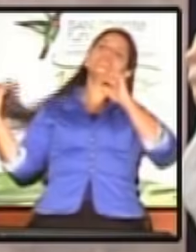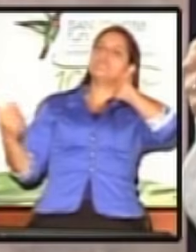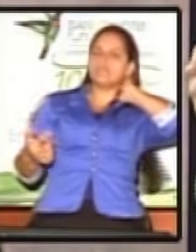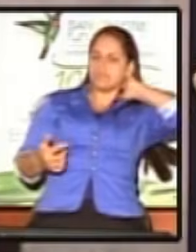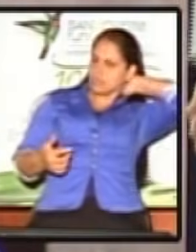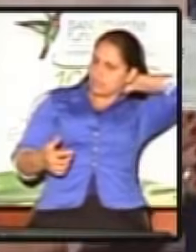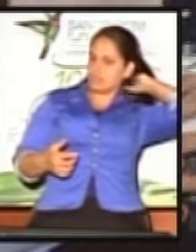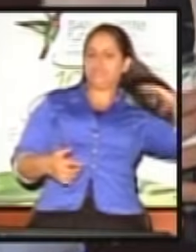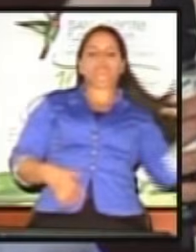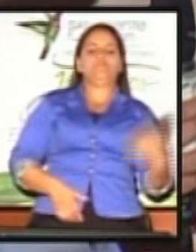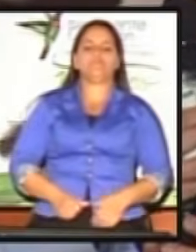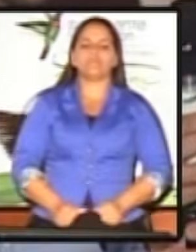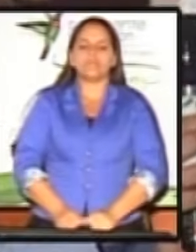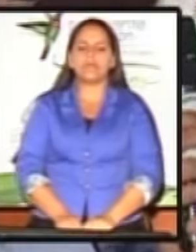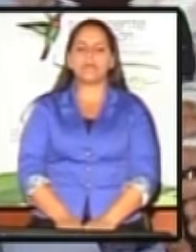para terminar el asunto.